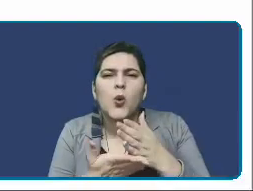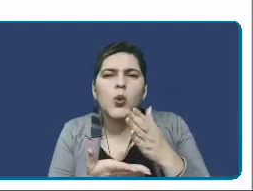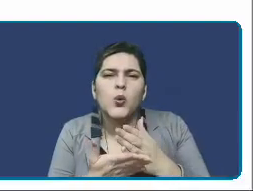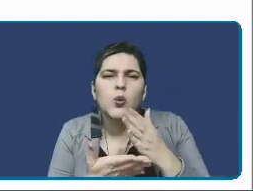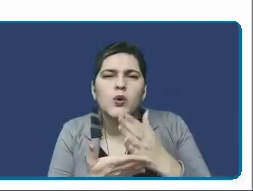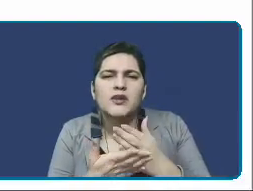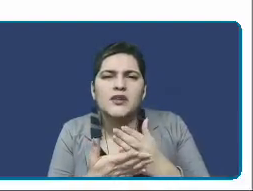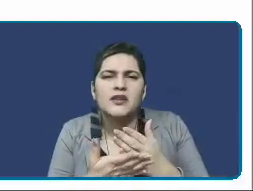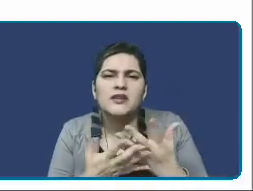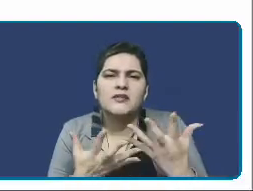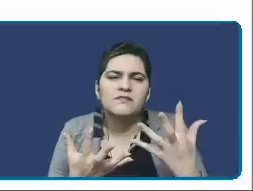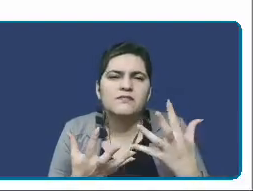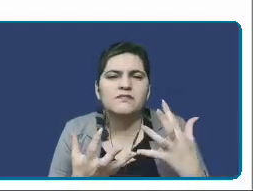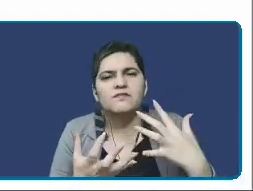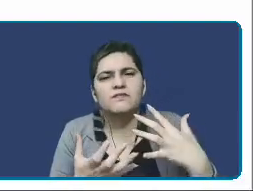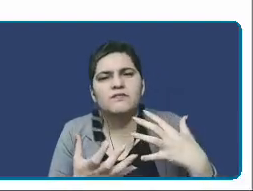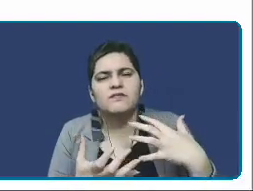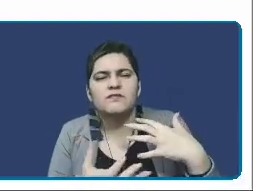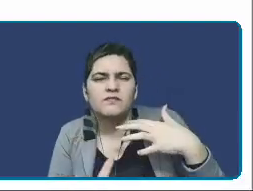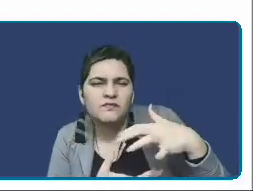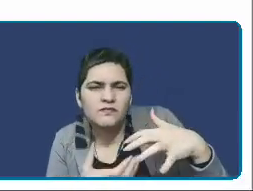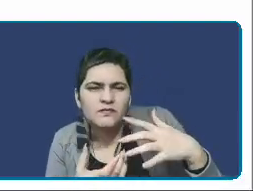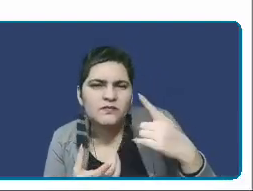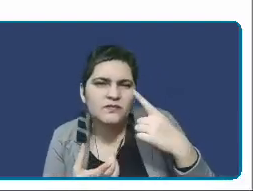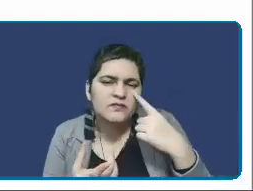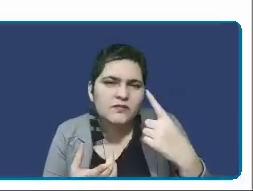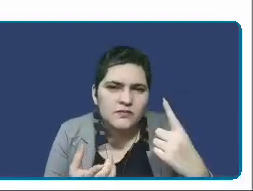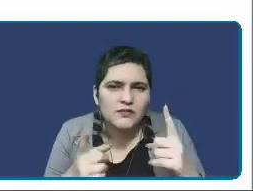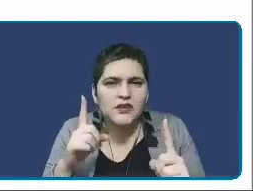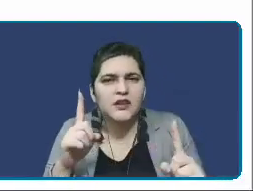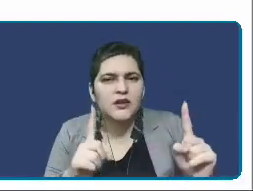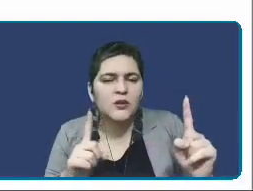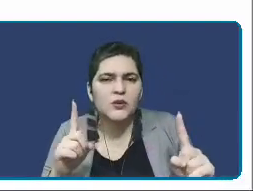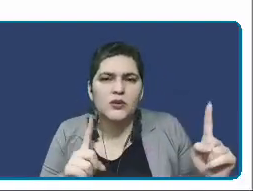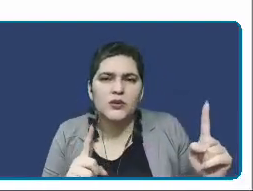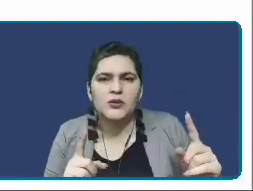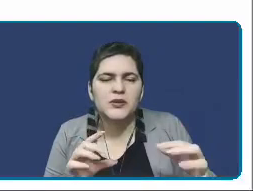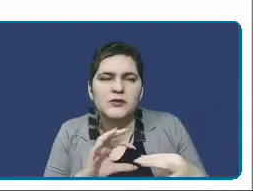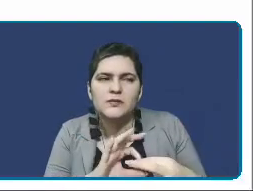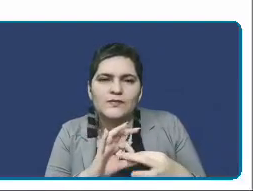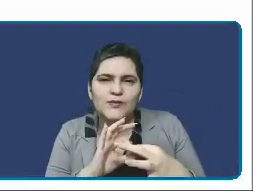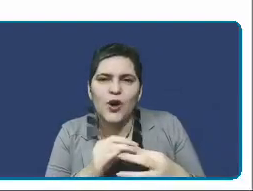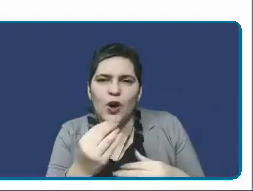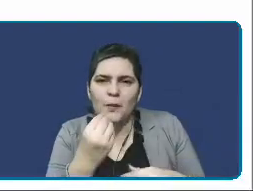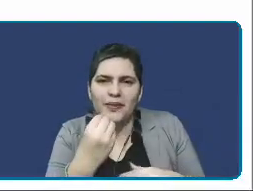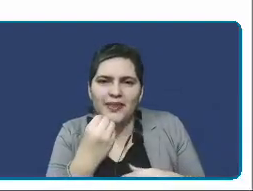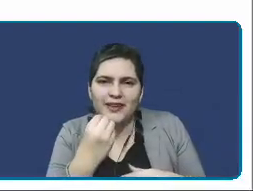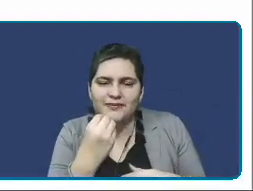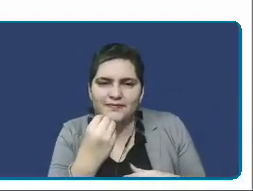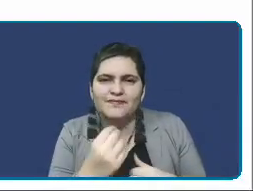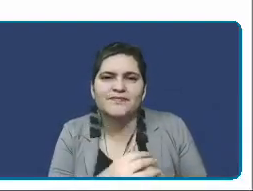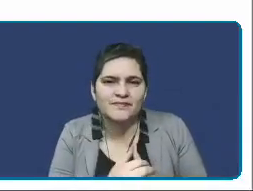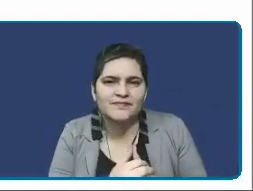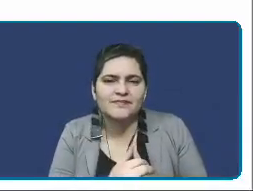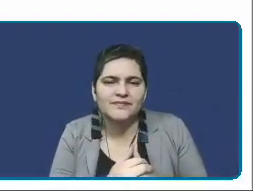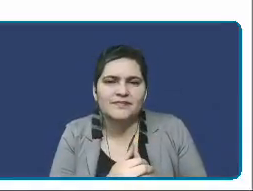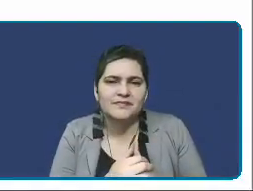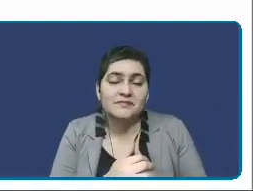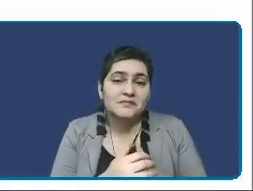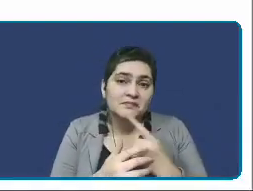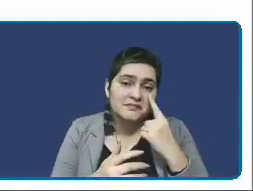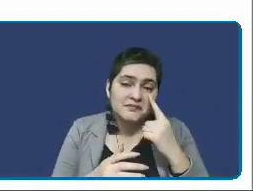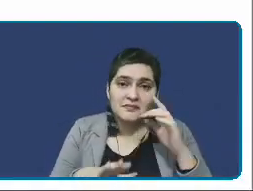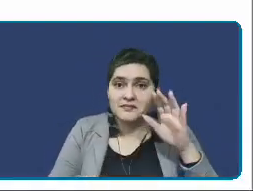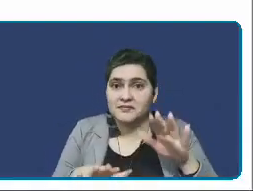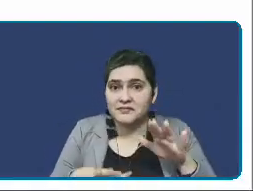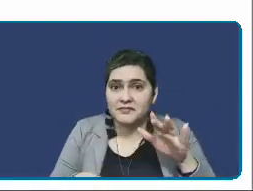disregulaciones conductuales que se asocian entonces a la manera de alimentarse. Y ahí se puede presentar o no se puede presentar,